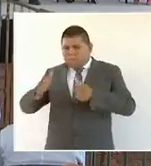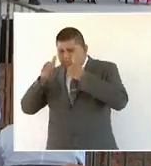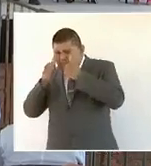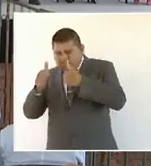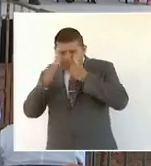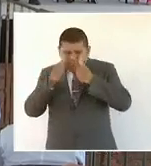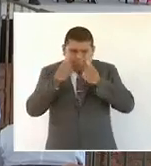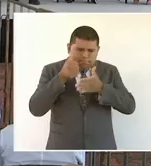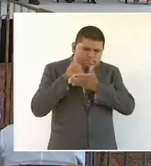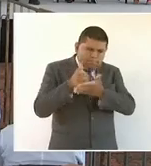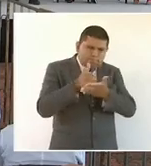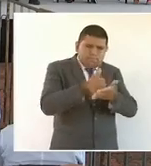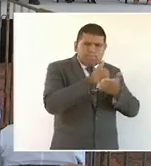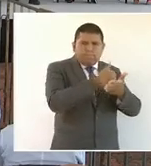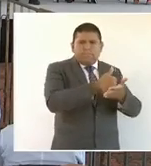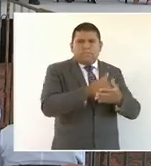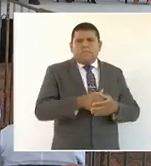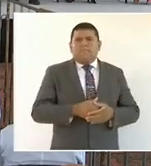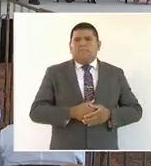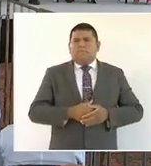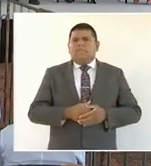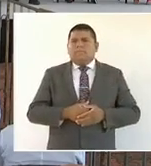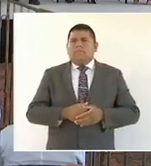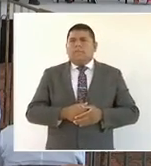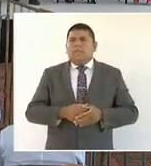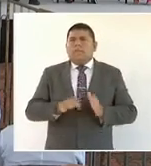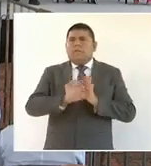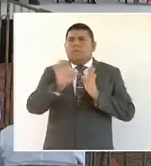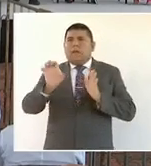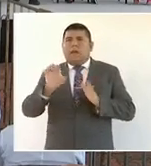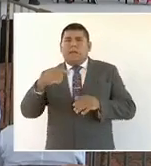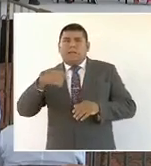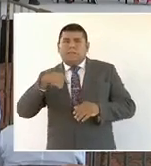no estemos pensando, y si nos enfermamos,